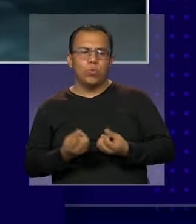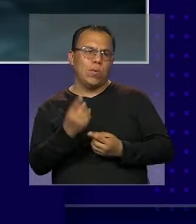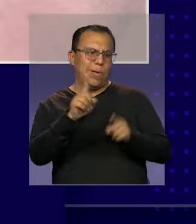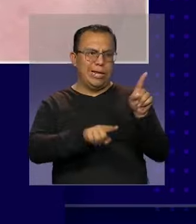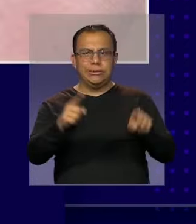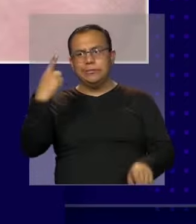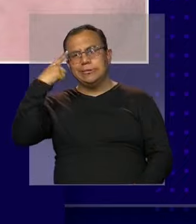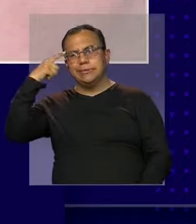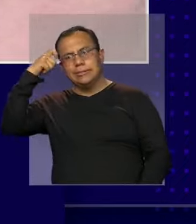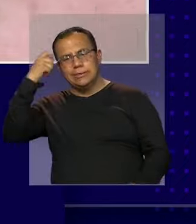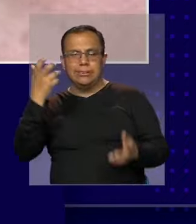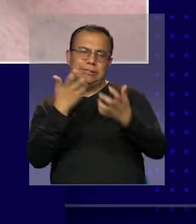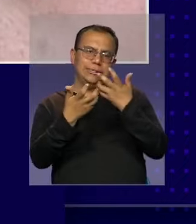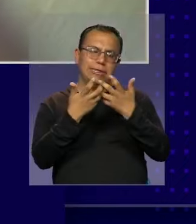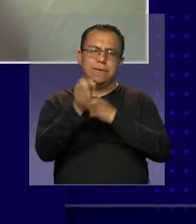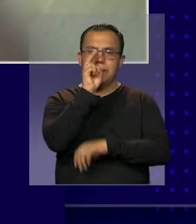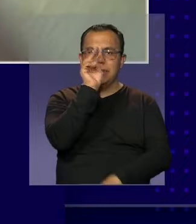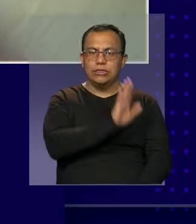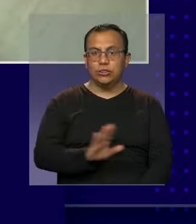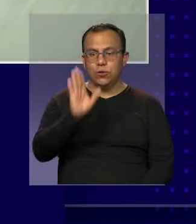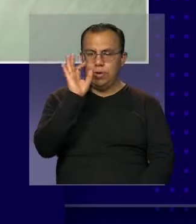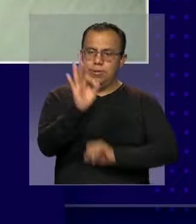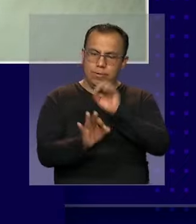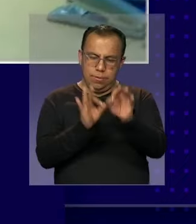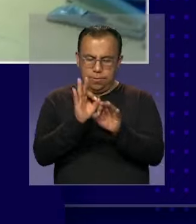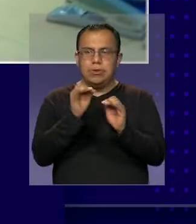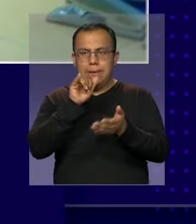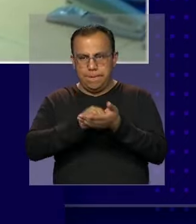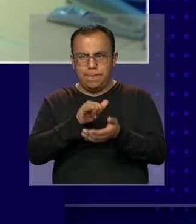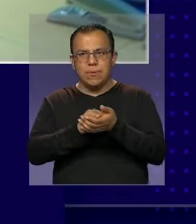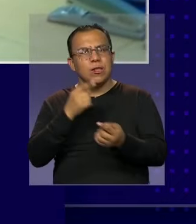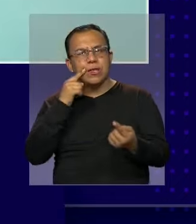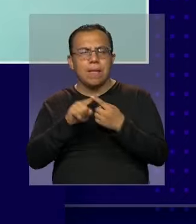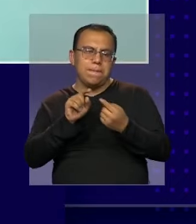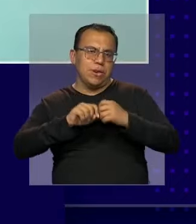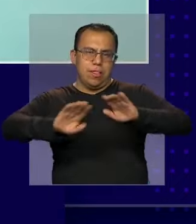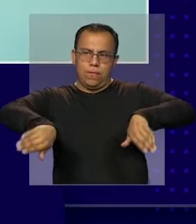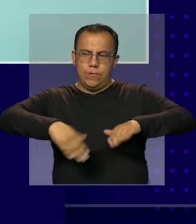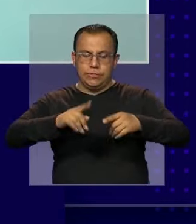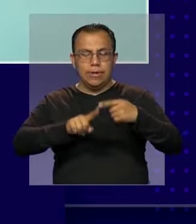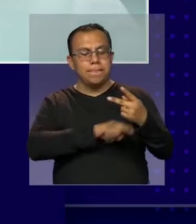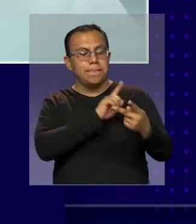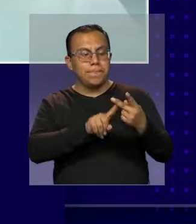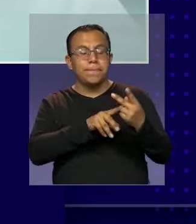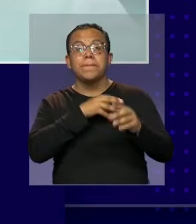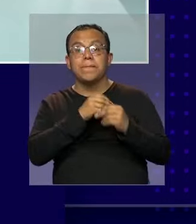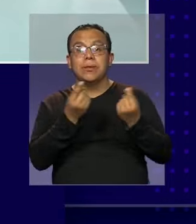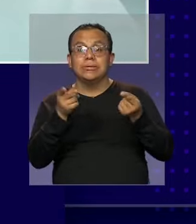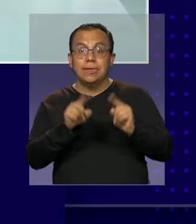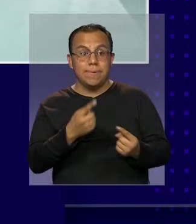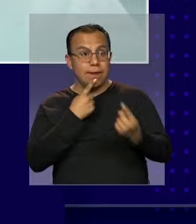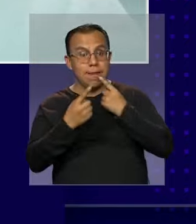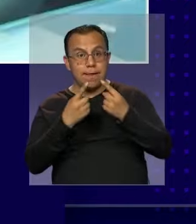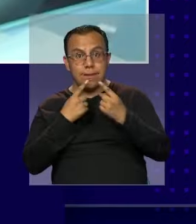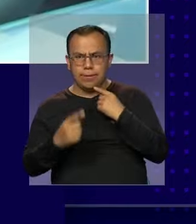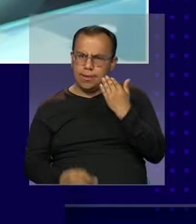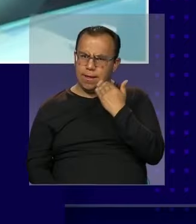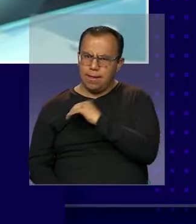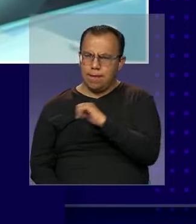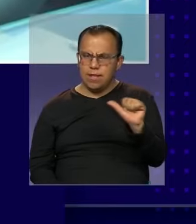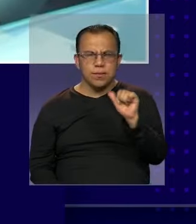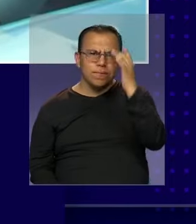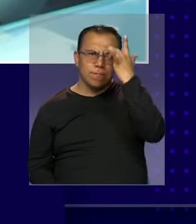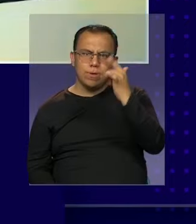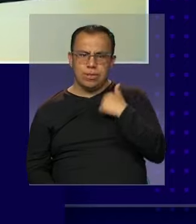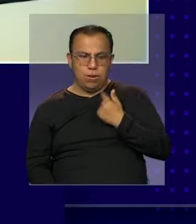retos frente al Sistema Nacional de Cuidado, pero esa es una de las razones del por qué no lo está. También es importante hablar, por ejemplo, de las mujeres que de pronto